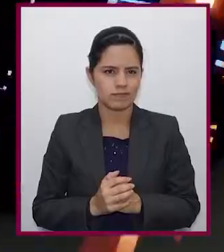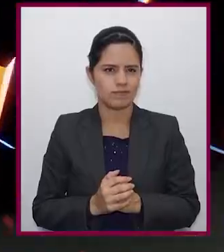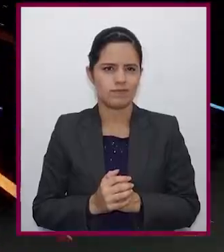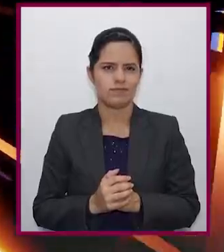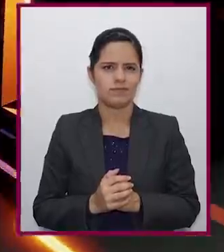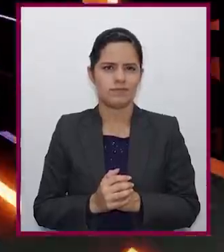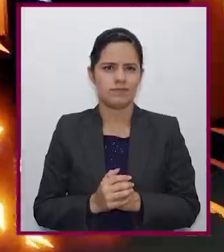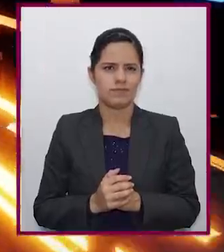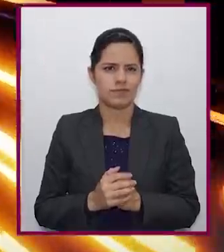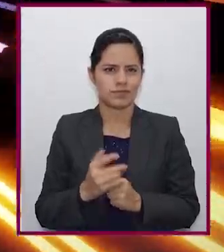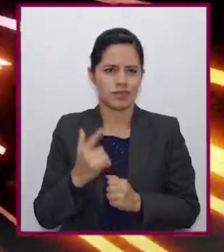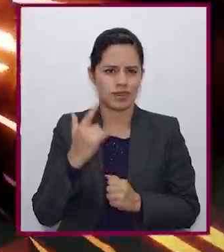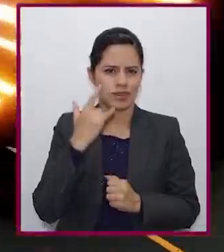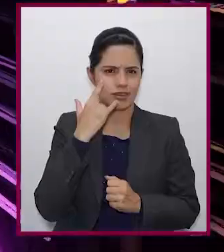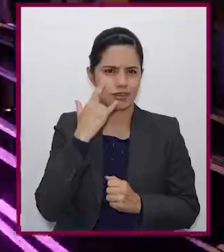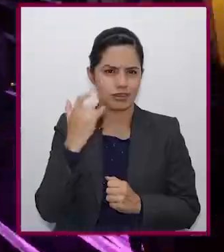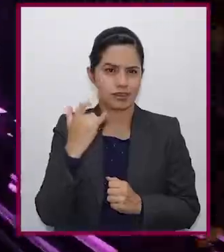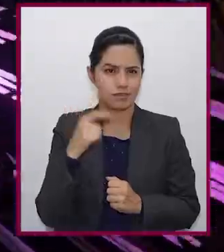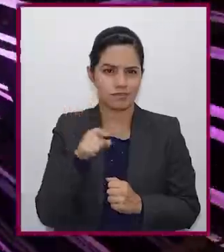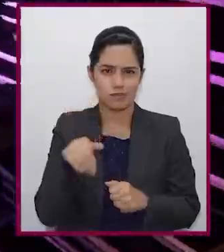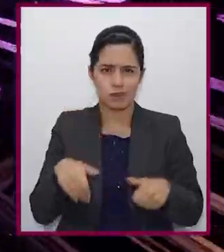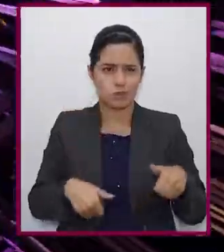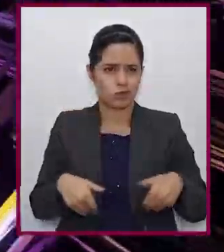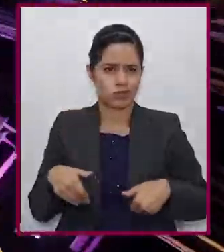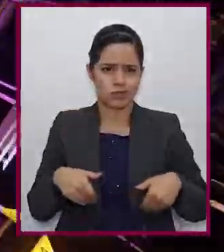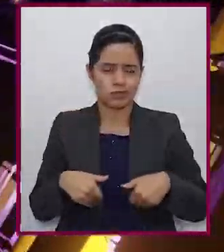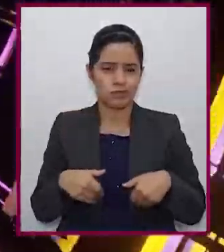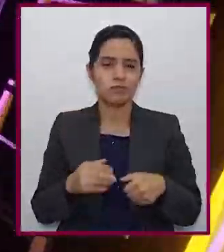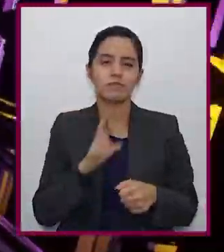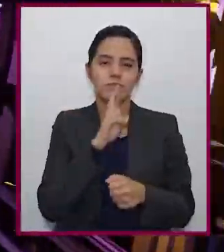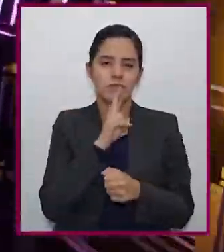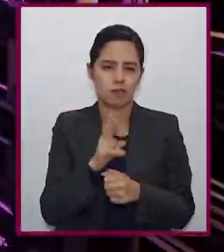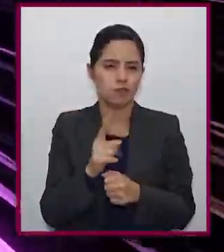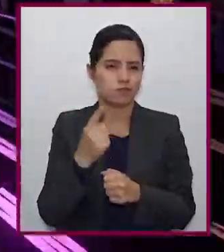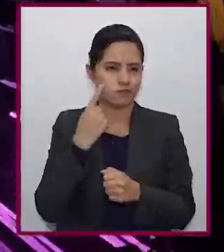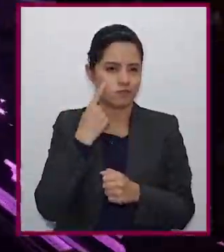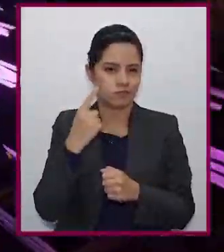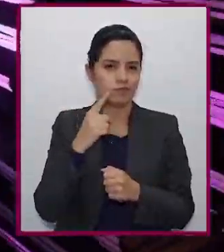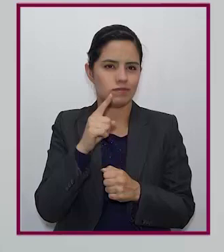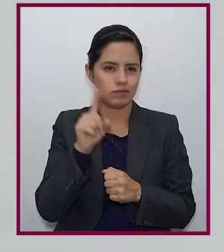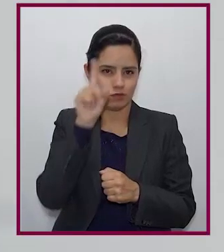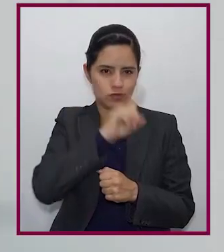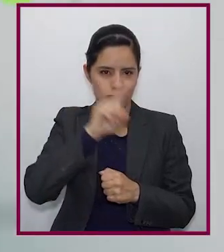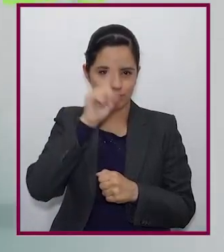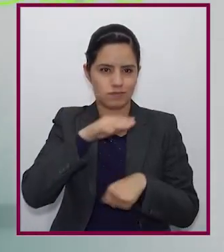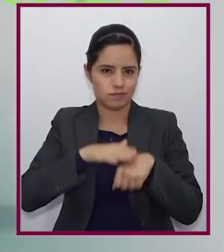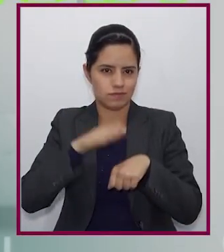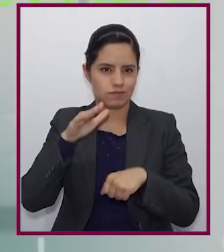¡Qué ser tan extraño! Y qué molesto, ¿eh? Mejor regresemos a nuestro tutorial.